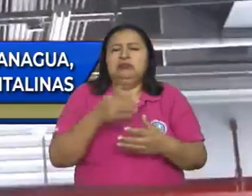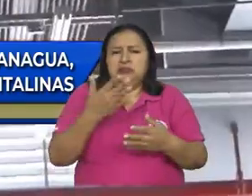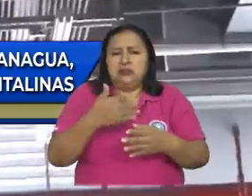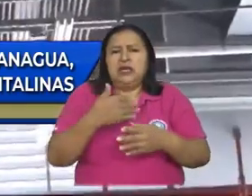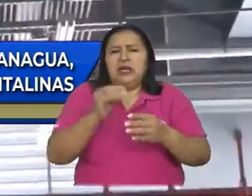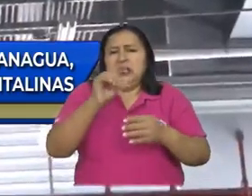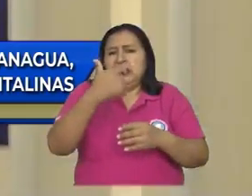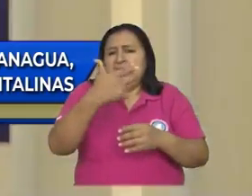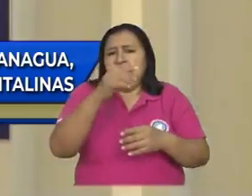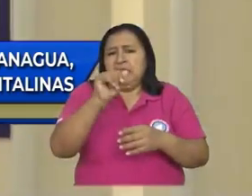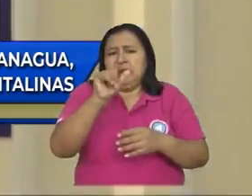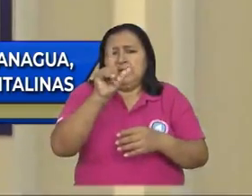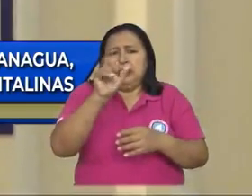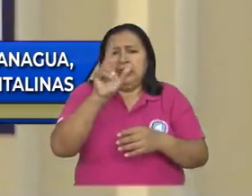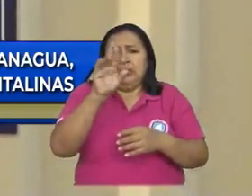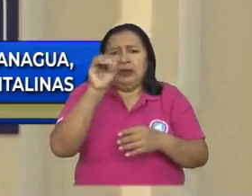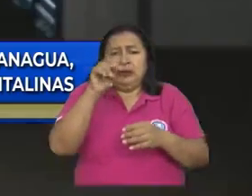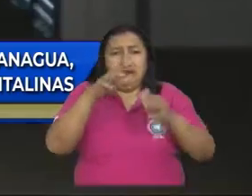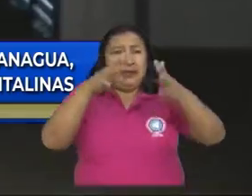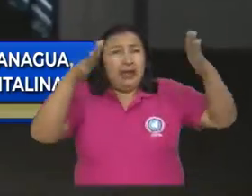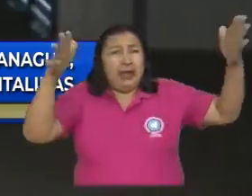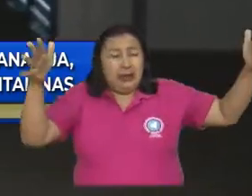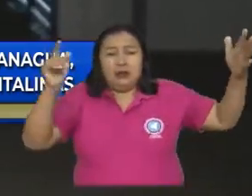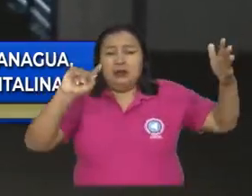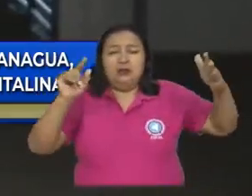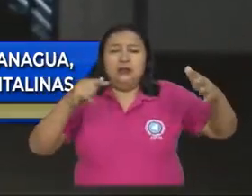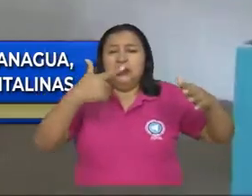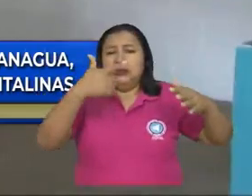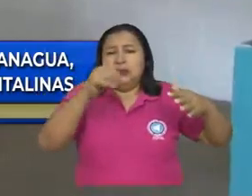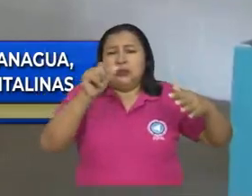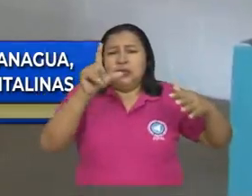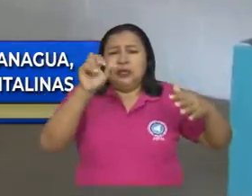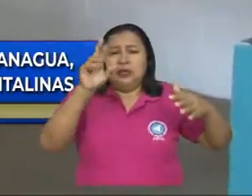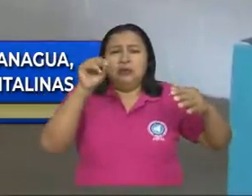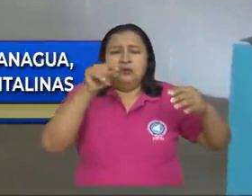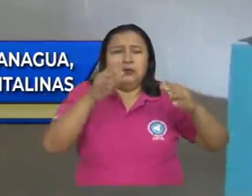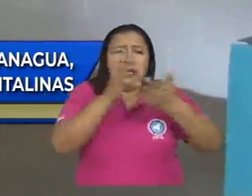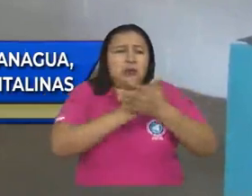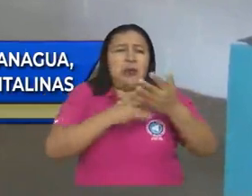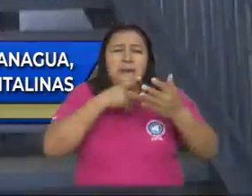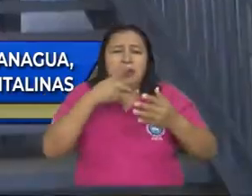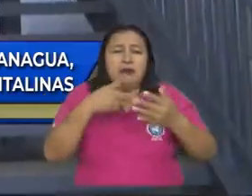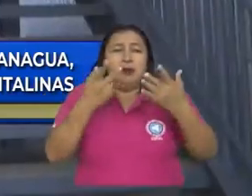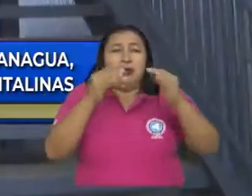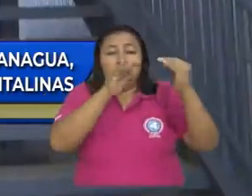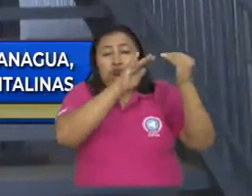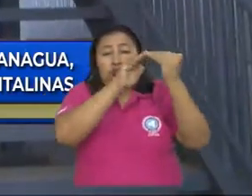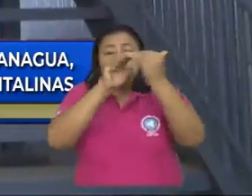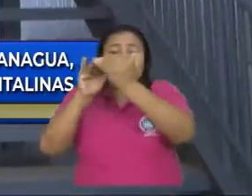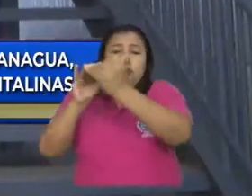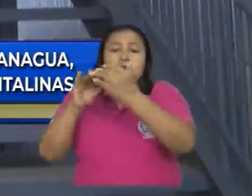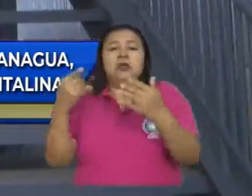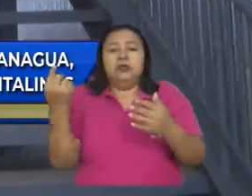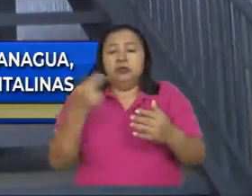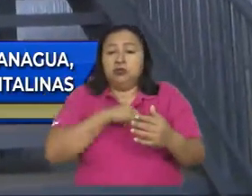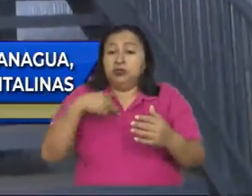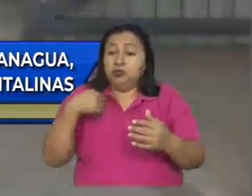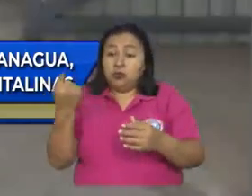galerón, pero no es galerón. Bueno, nos quedaron algunas palabras, ¿no? Y no solo nosotros hemos invertido